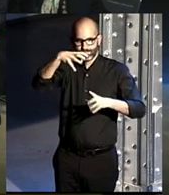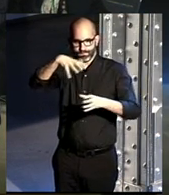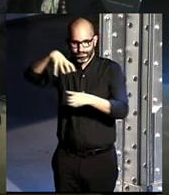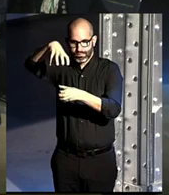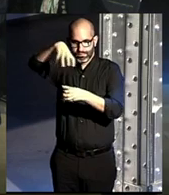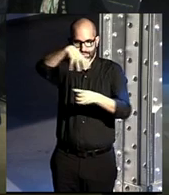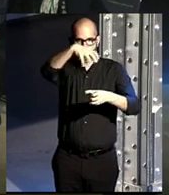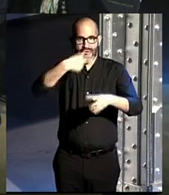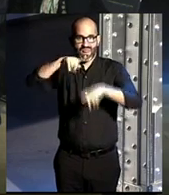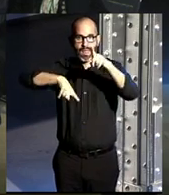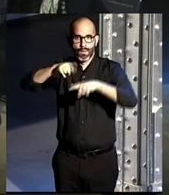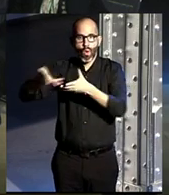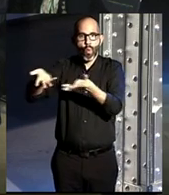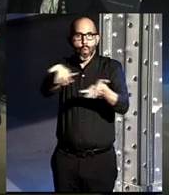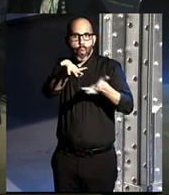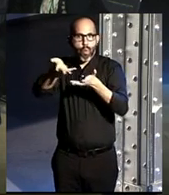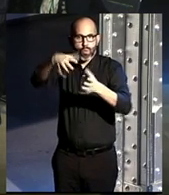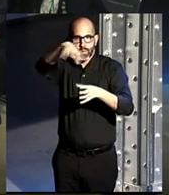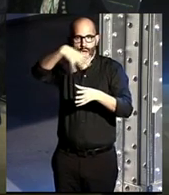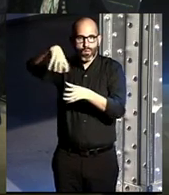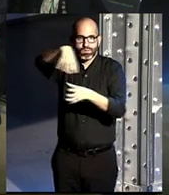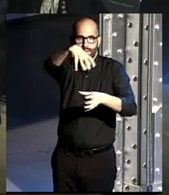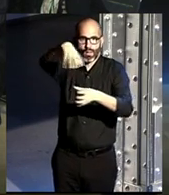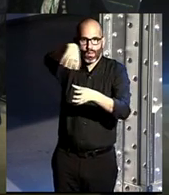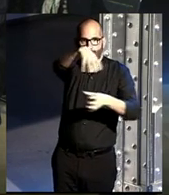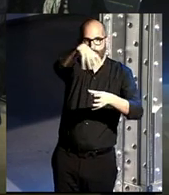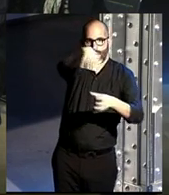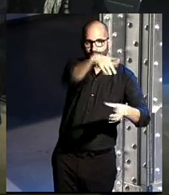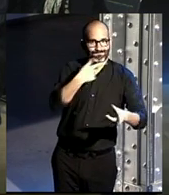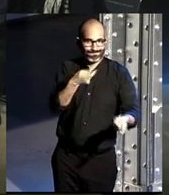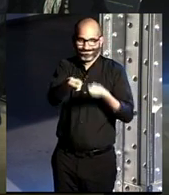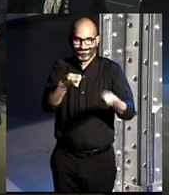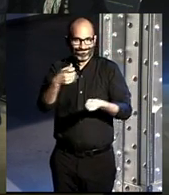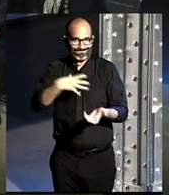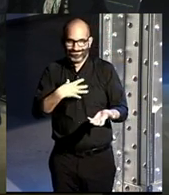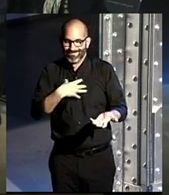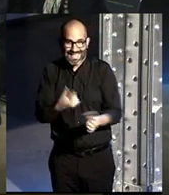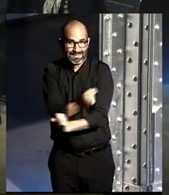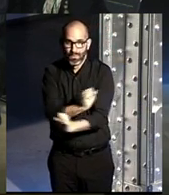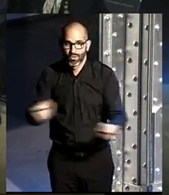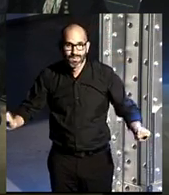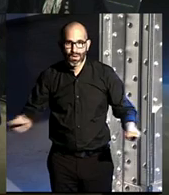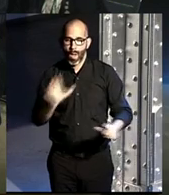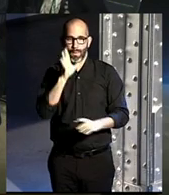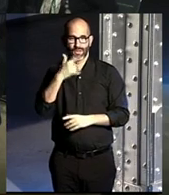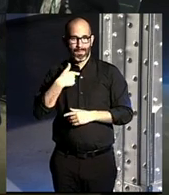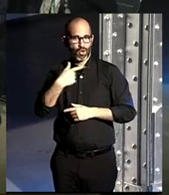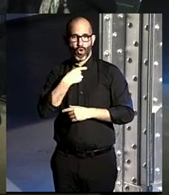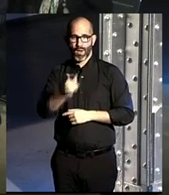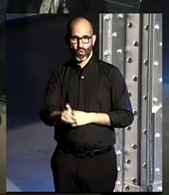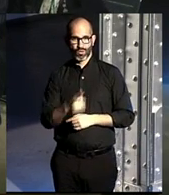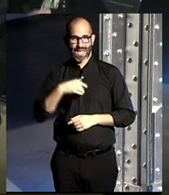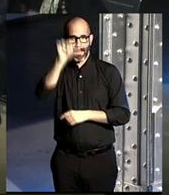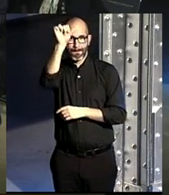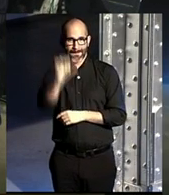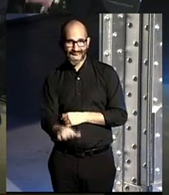el viento lo empujan, no sé. Es decir, no, es imposible. A mí no me gusta la película de Mike Todd, que es